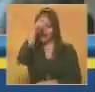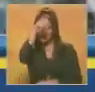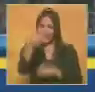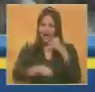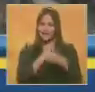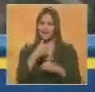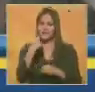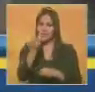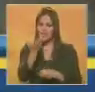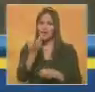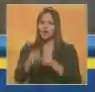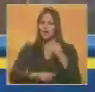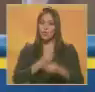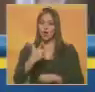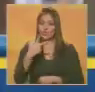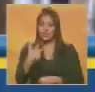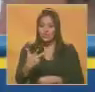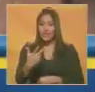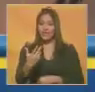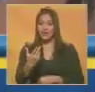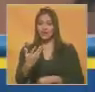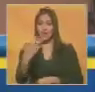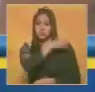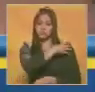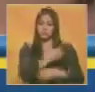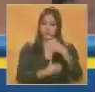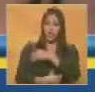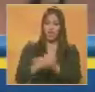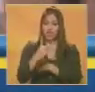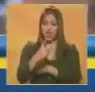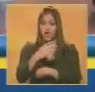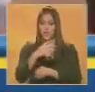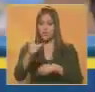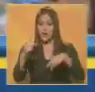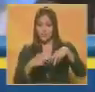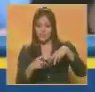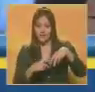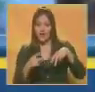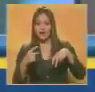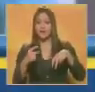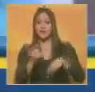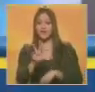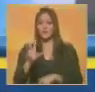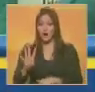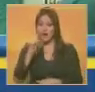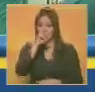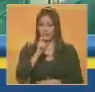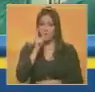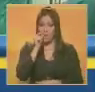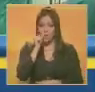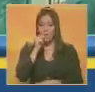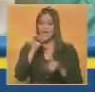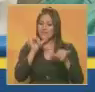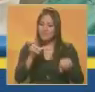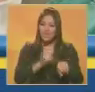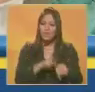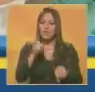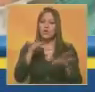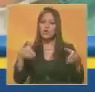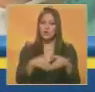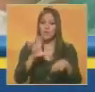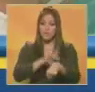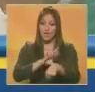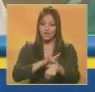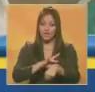primer trasplante triple de extremidades, dos brazos y una pierna para un hombre de 34 años. Al mismo tiempo, un equipo de médicos en la